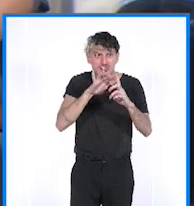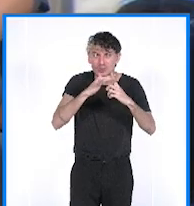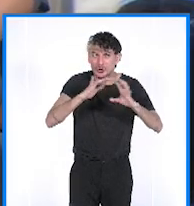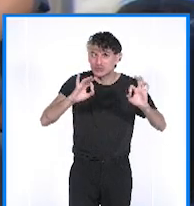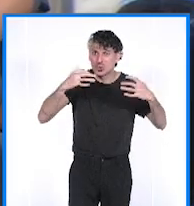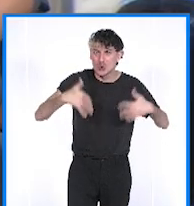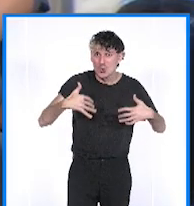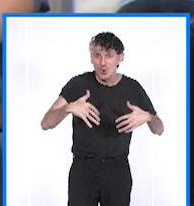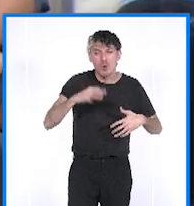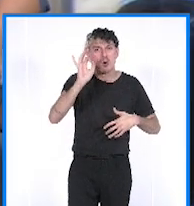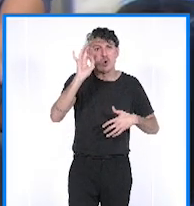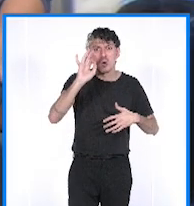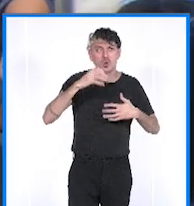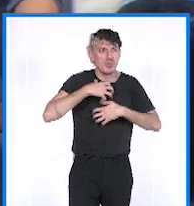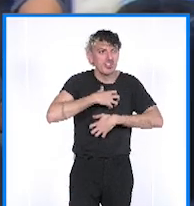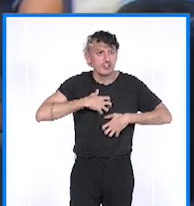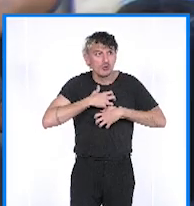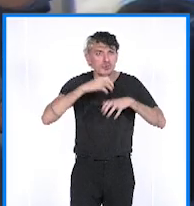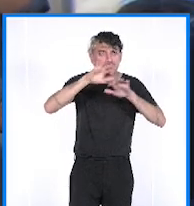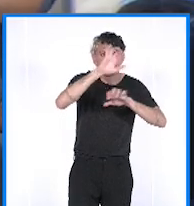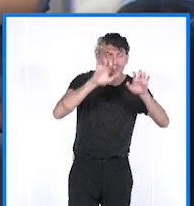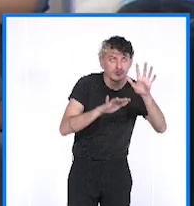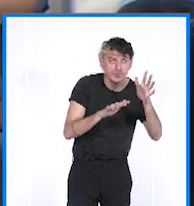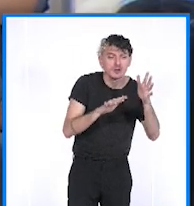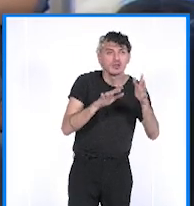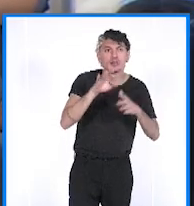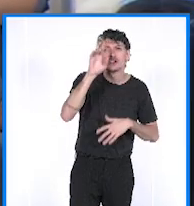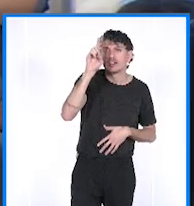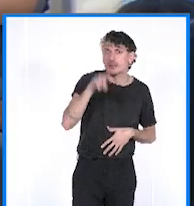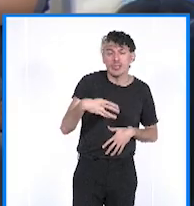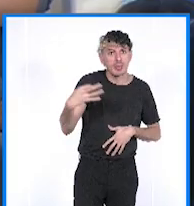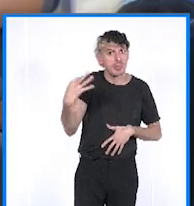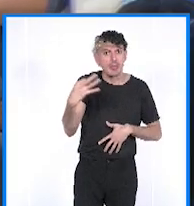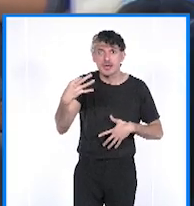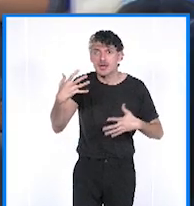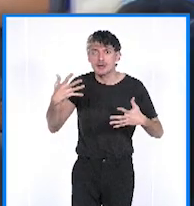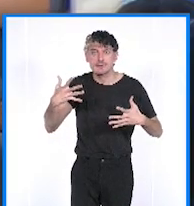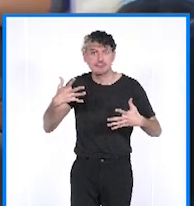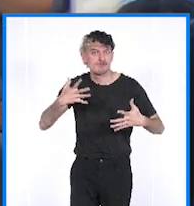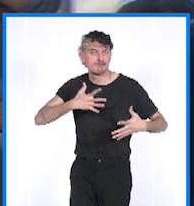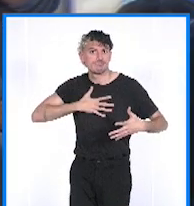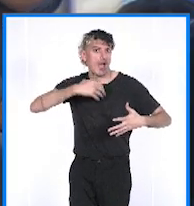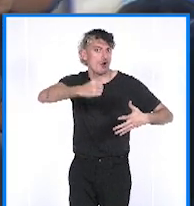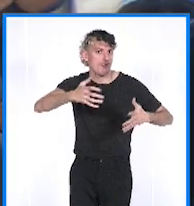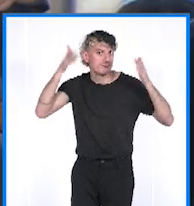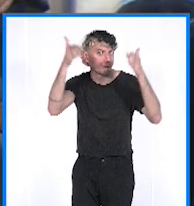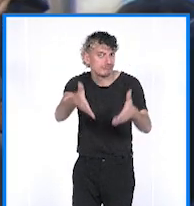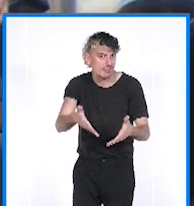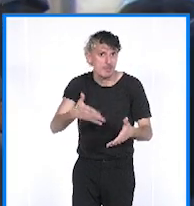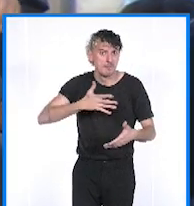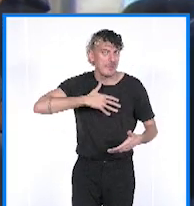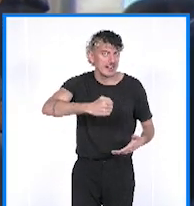y también Que tengan un poco de arrojo que esta palabra a mí me encanta eh Me parece como muy castellana y es usa poco eh que que sean